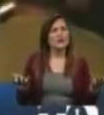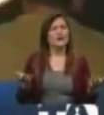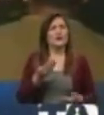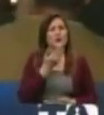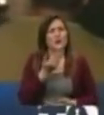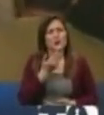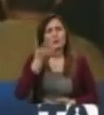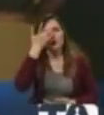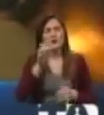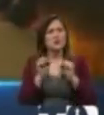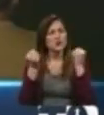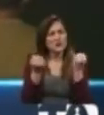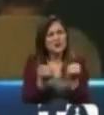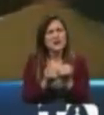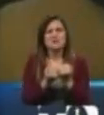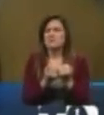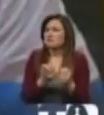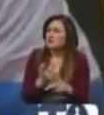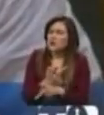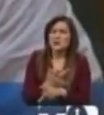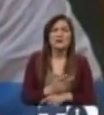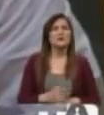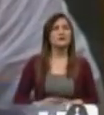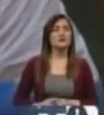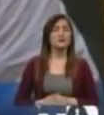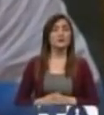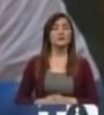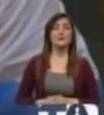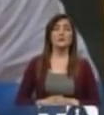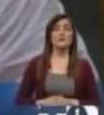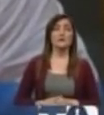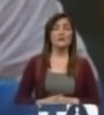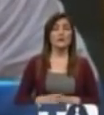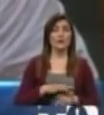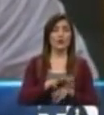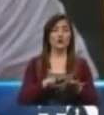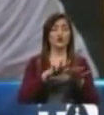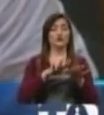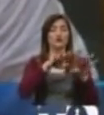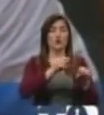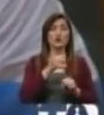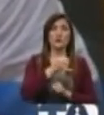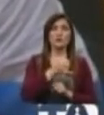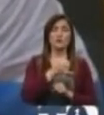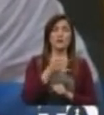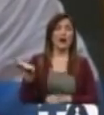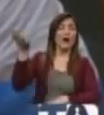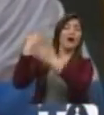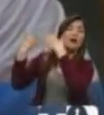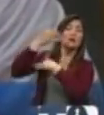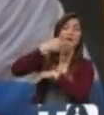en esto? ¿Qué tipo de sociedad somos? Es universal. No podemos decir que los tiempos pasados fueron mejores porque también